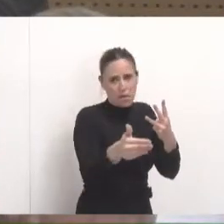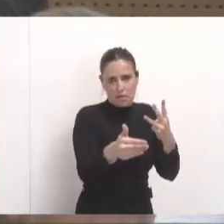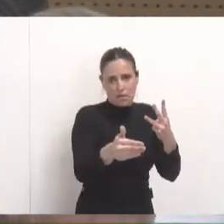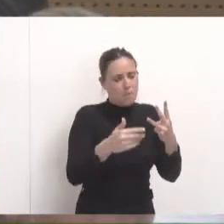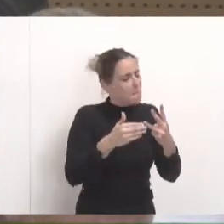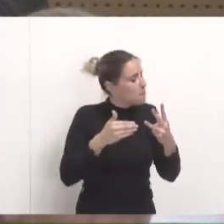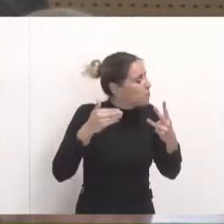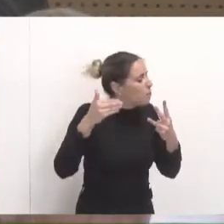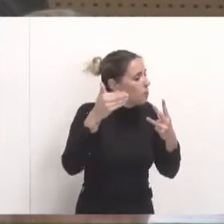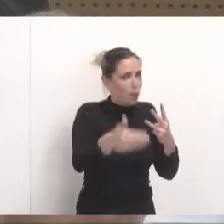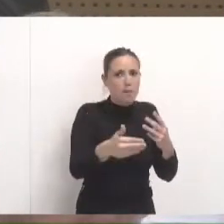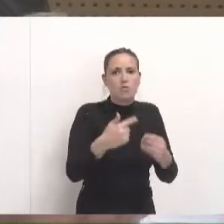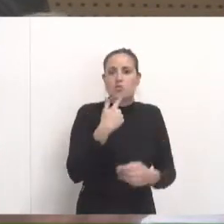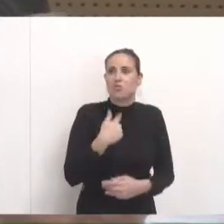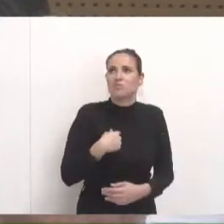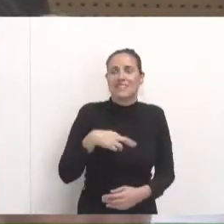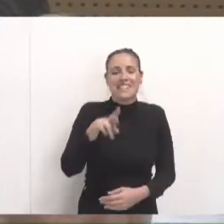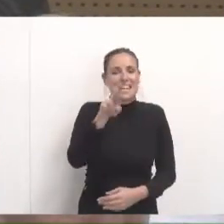insisto,